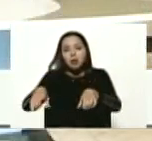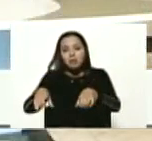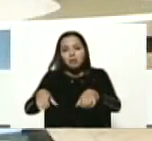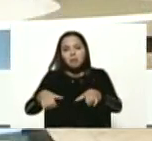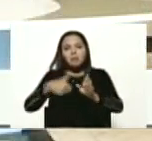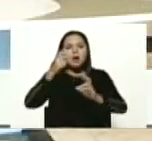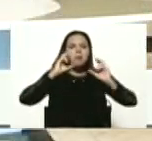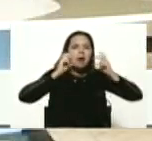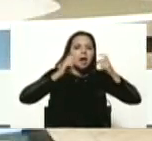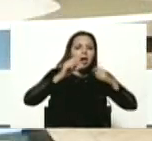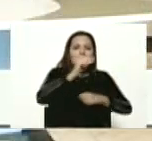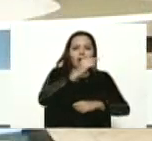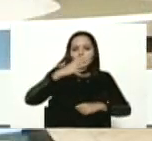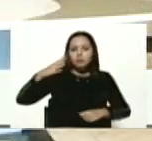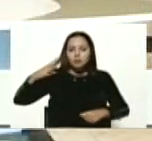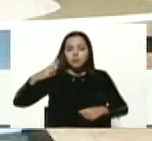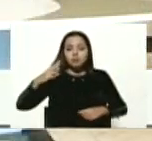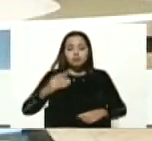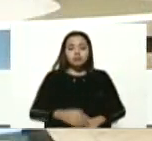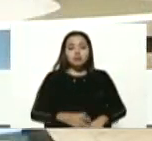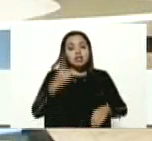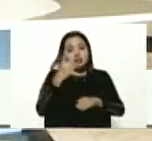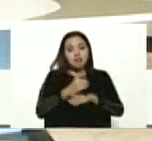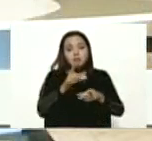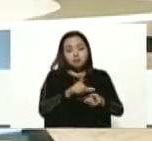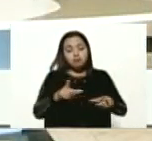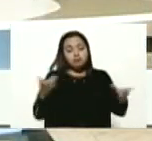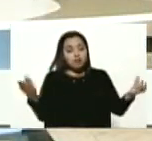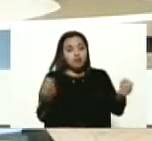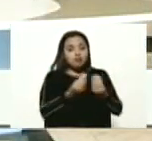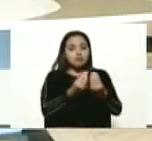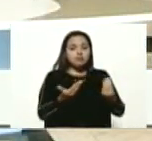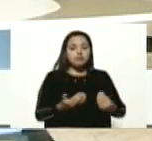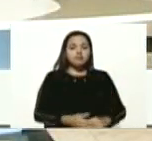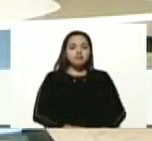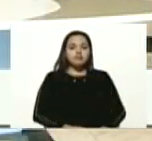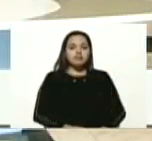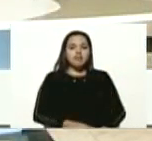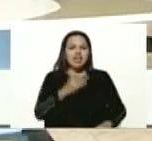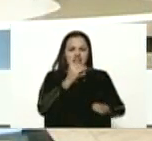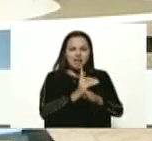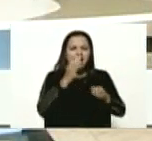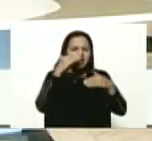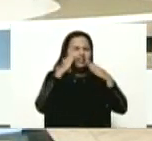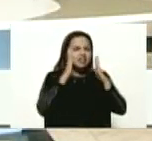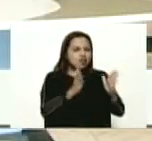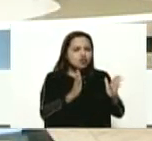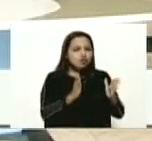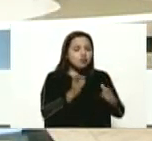maíz, más arroz. Y debe localizarse y debe tomarse a tiempo. Y